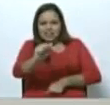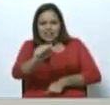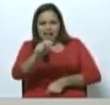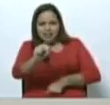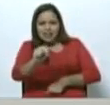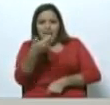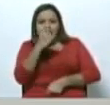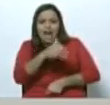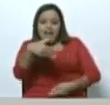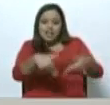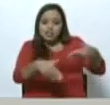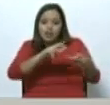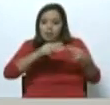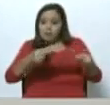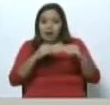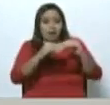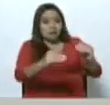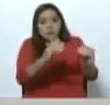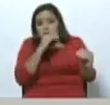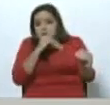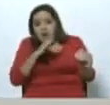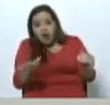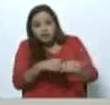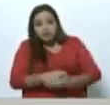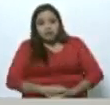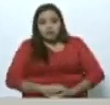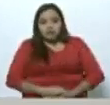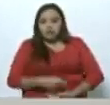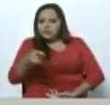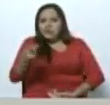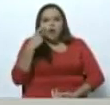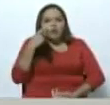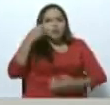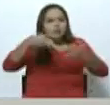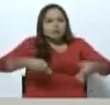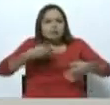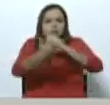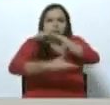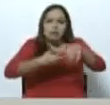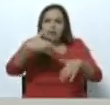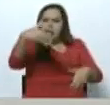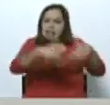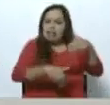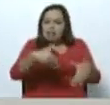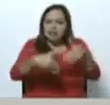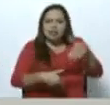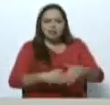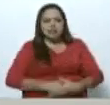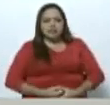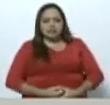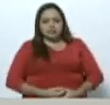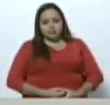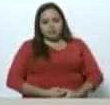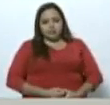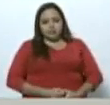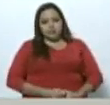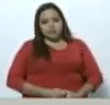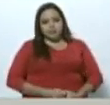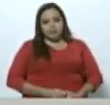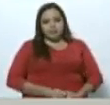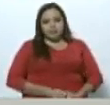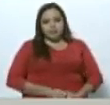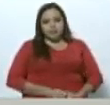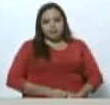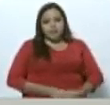Paz, y eso se ha normalizado, es parte de la rutina, la violencia.